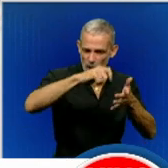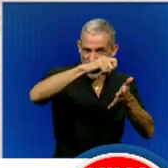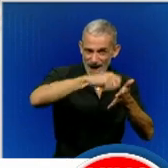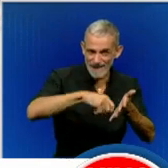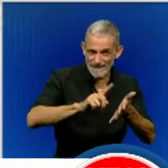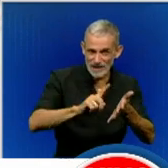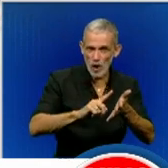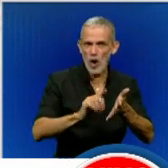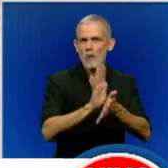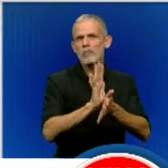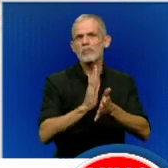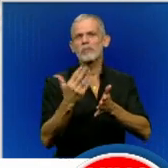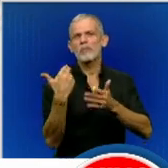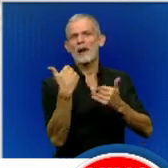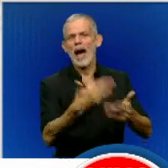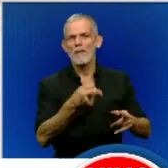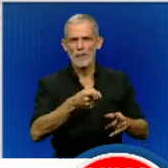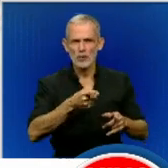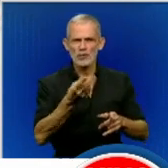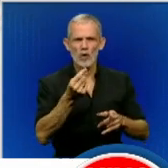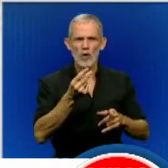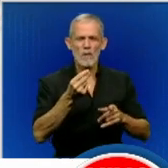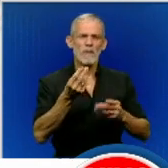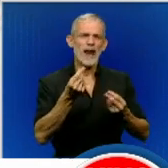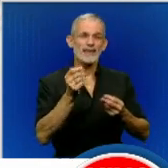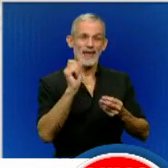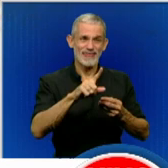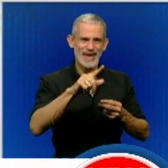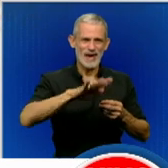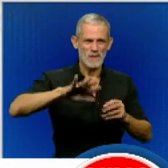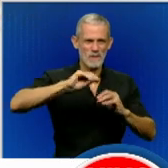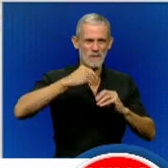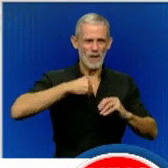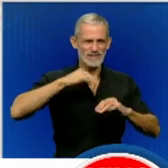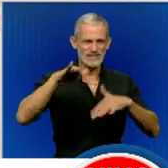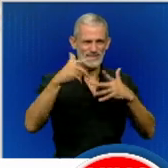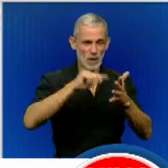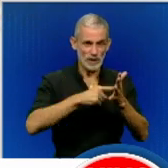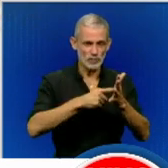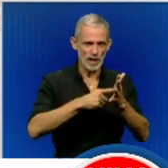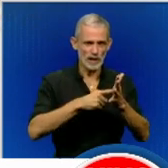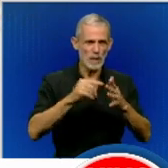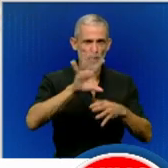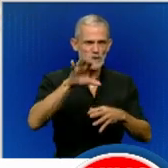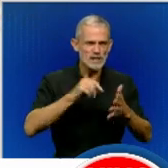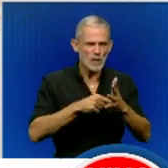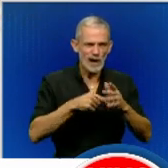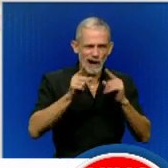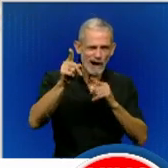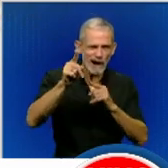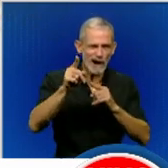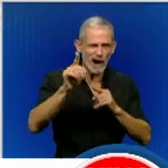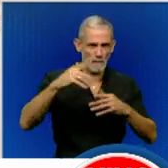avalando el fondo del conurbano bonaerense iban a ser perseguidas por la provincia de buenos aires- en